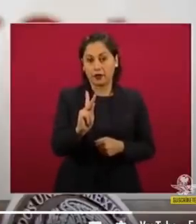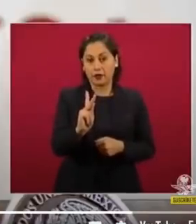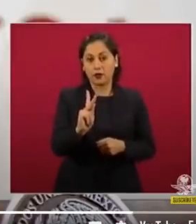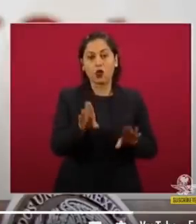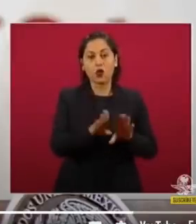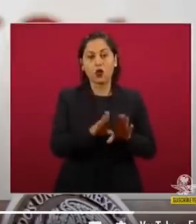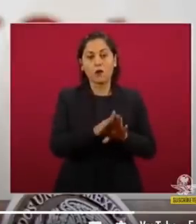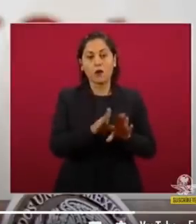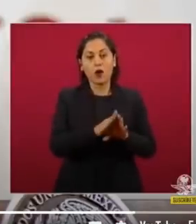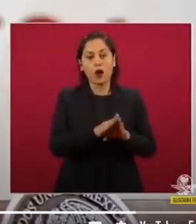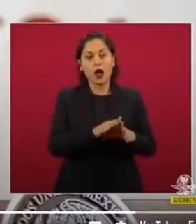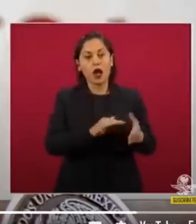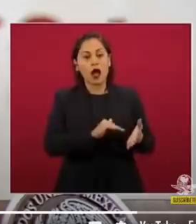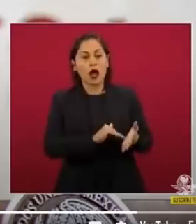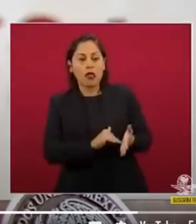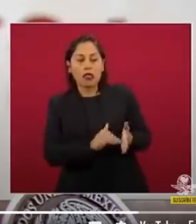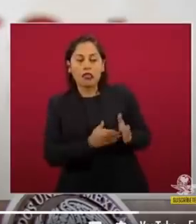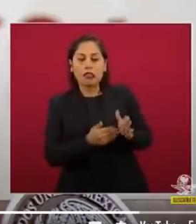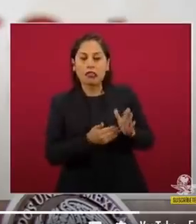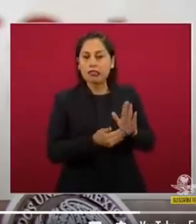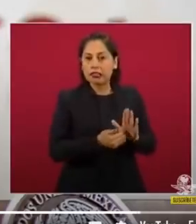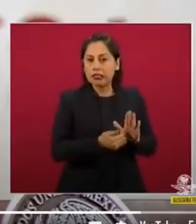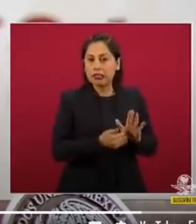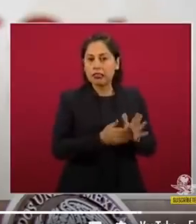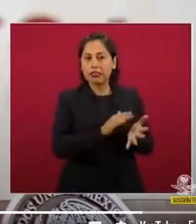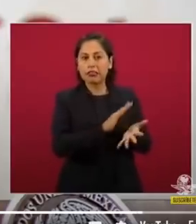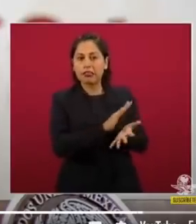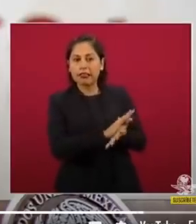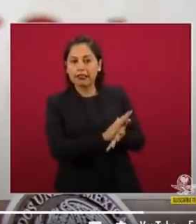impunidad, ni de encubrimiento,